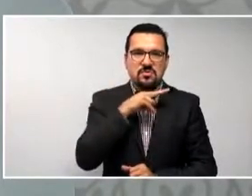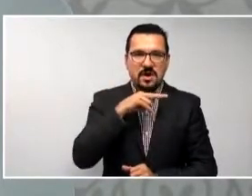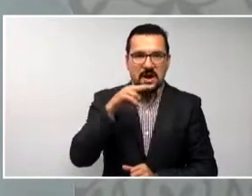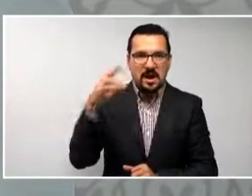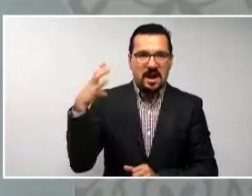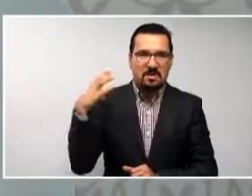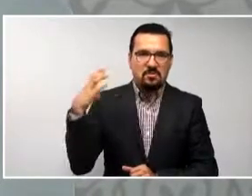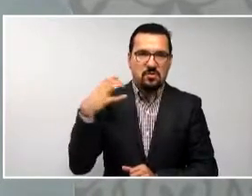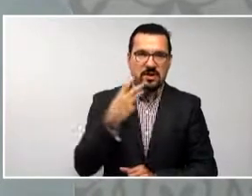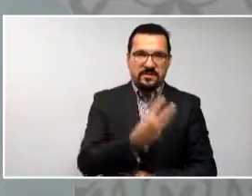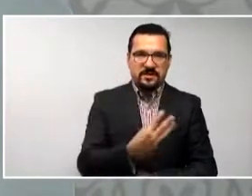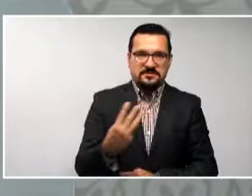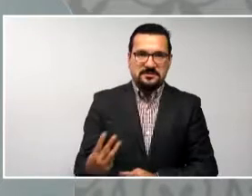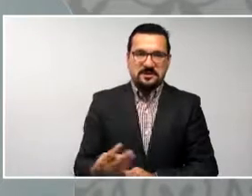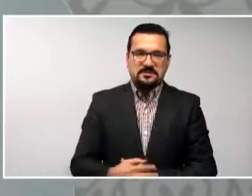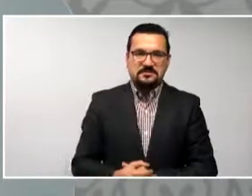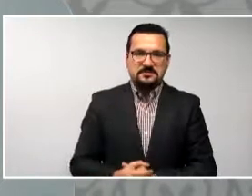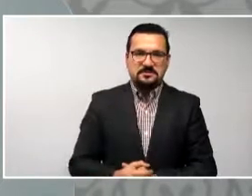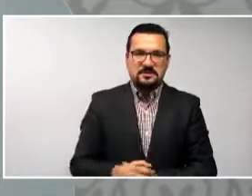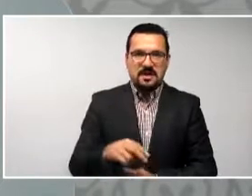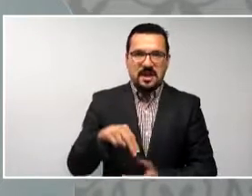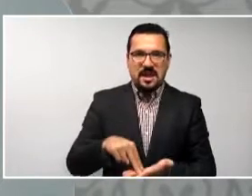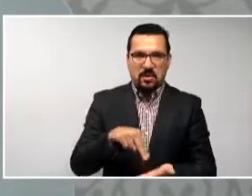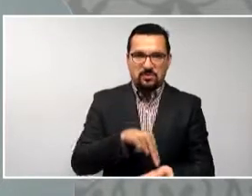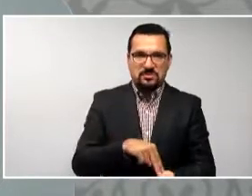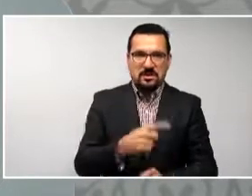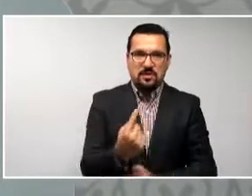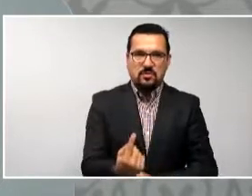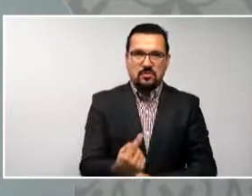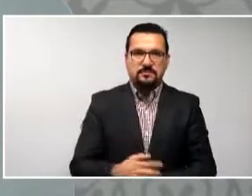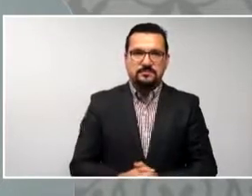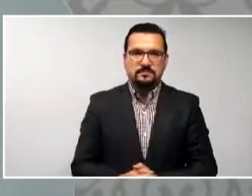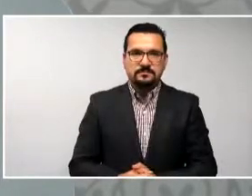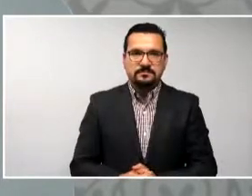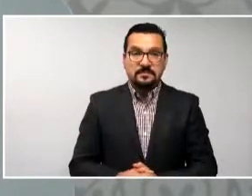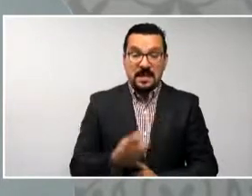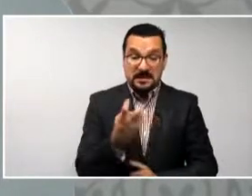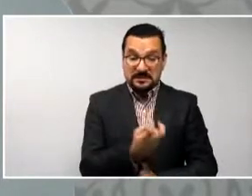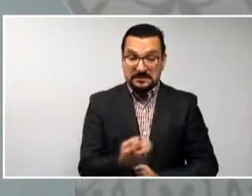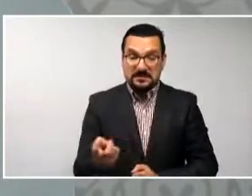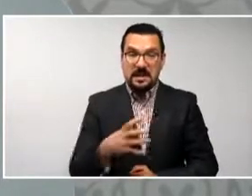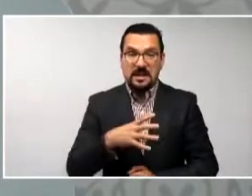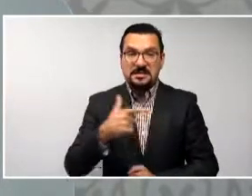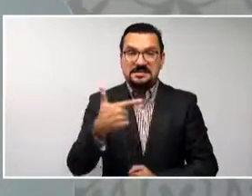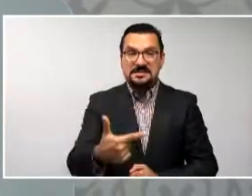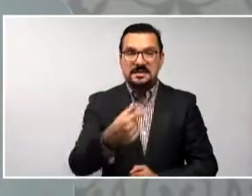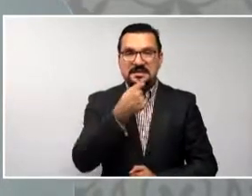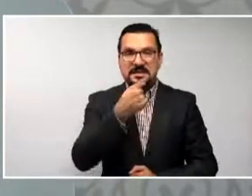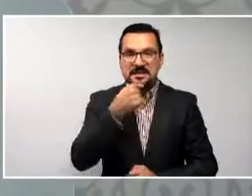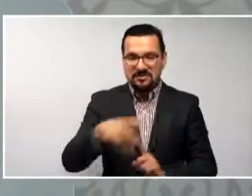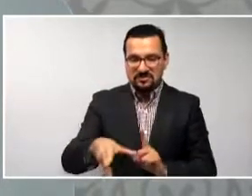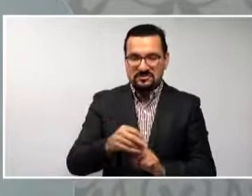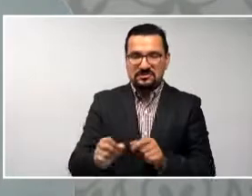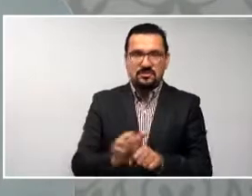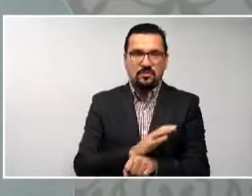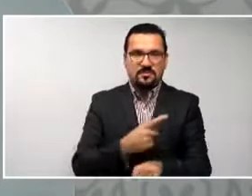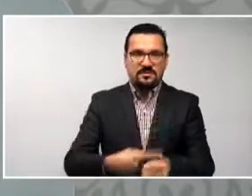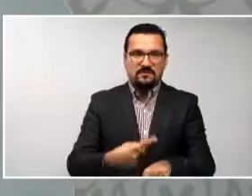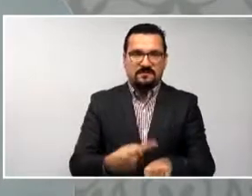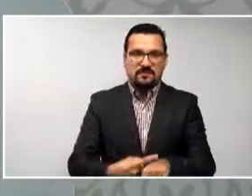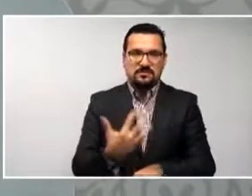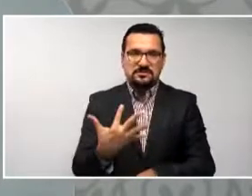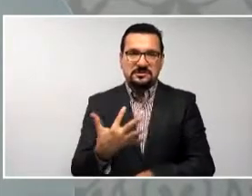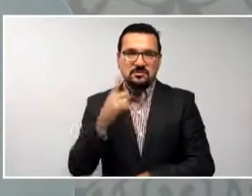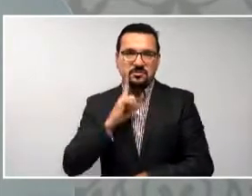3 cada uno nacozari 1 entre ellos 7 casos pediátricos en 5